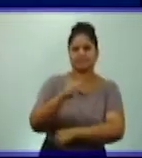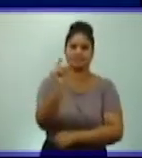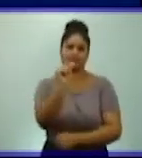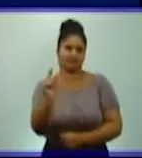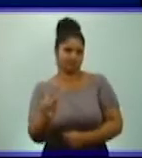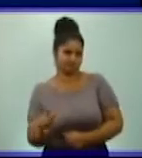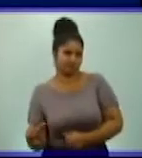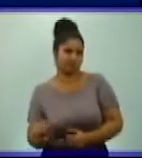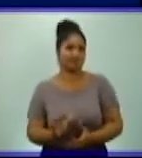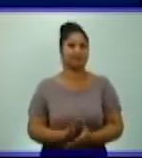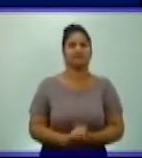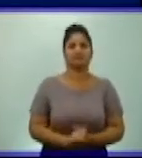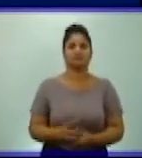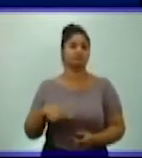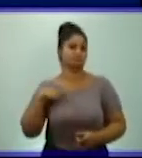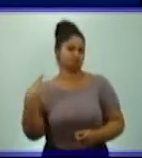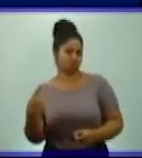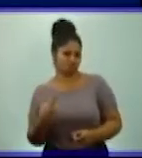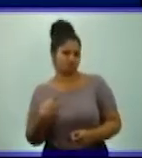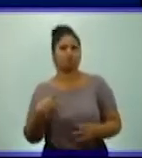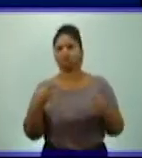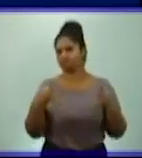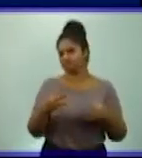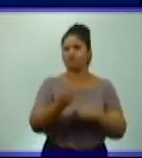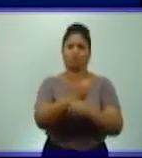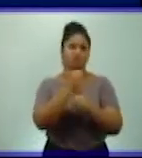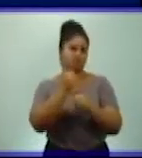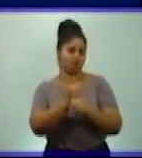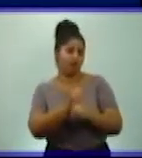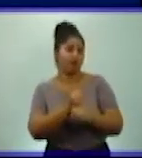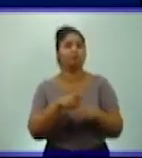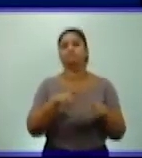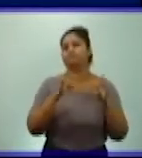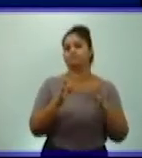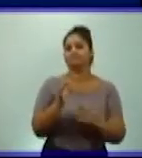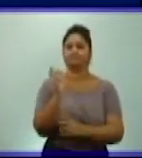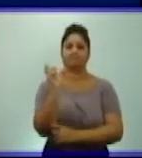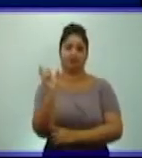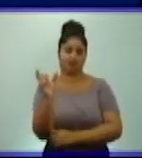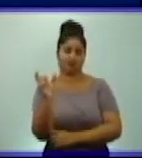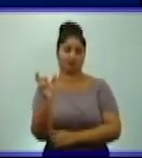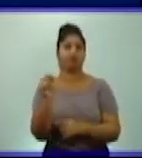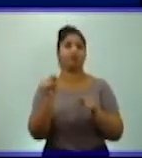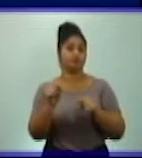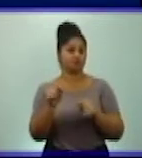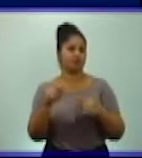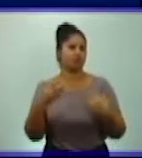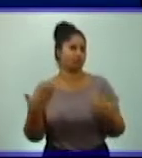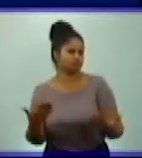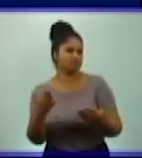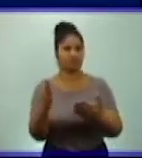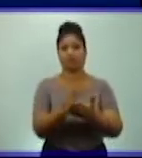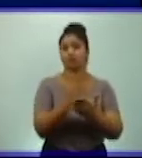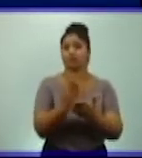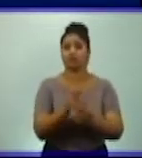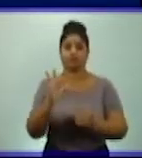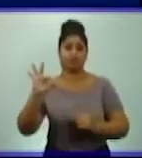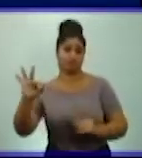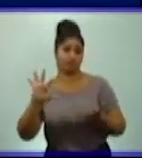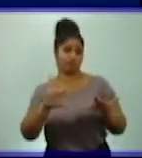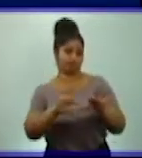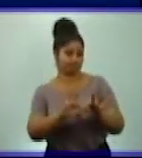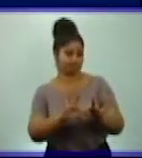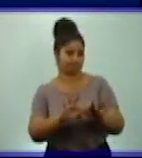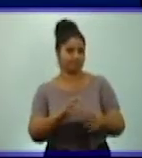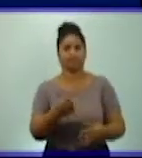más de nuestro idioma, que es un tipo de composición poética que ustedes en 8º grado lo trabajaron, que tiene por supuesto